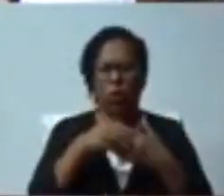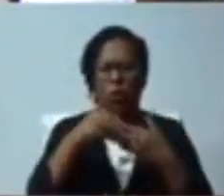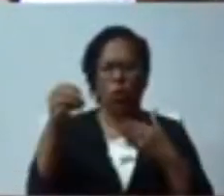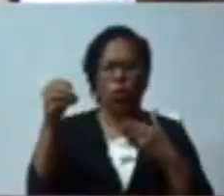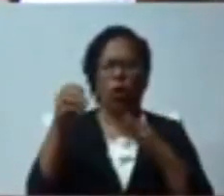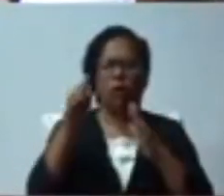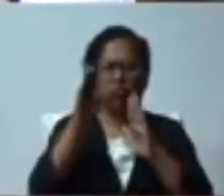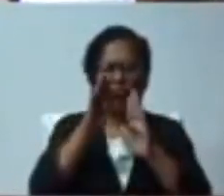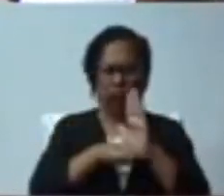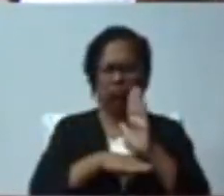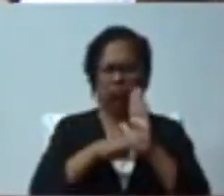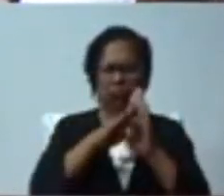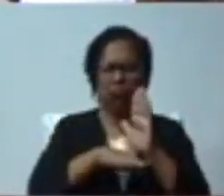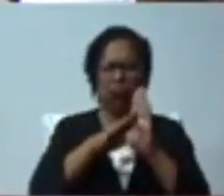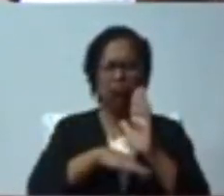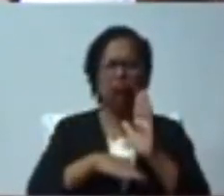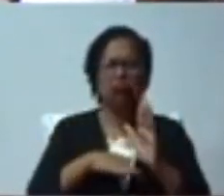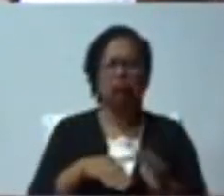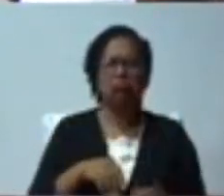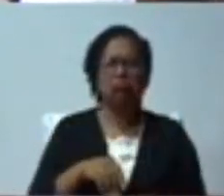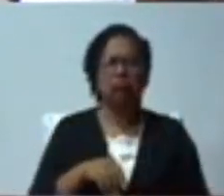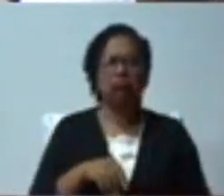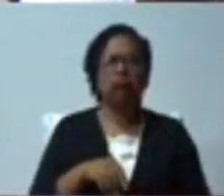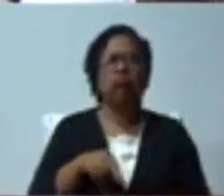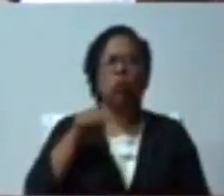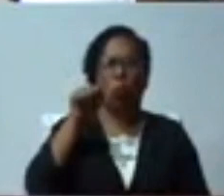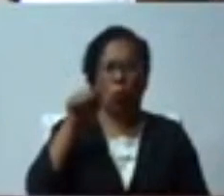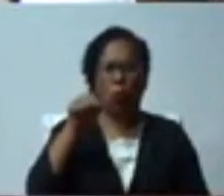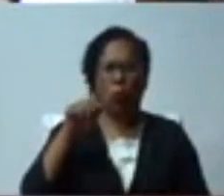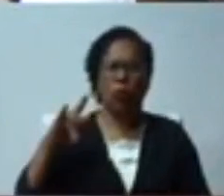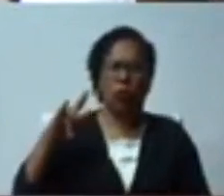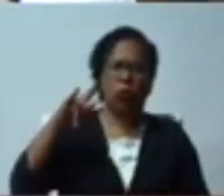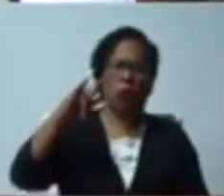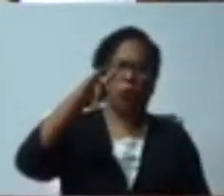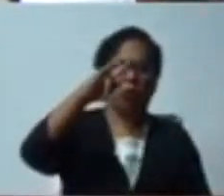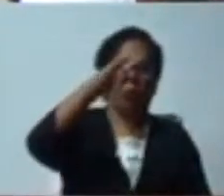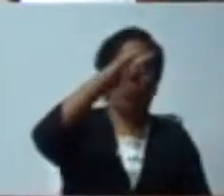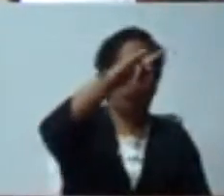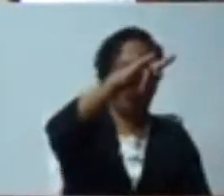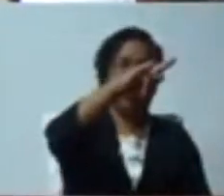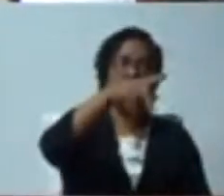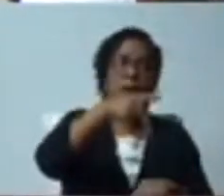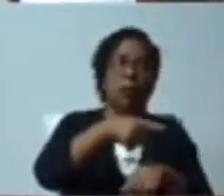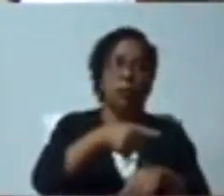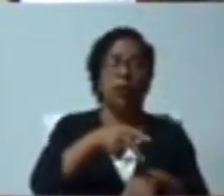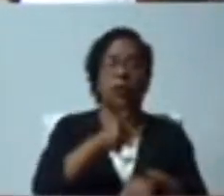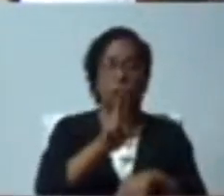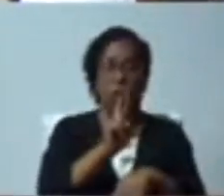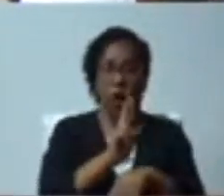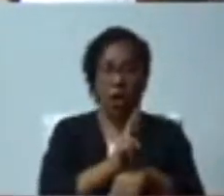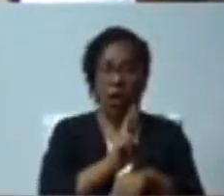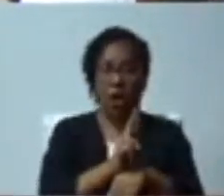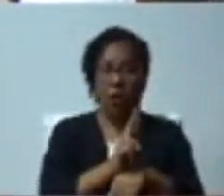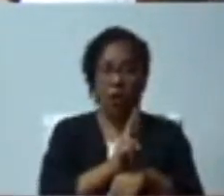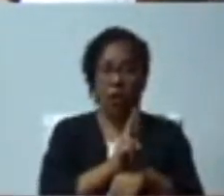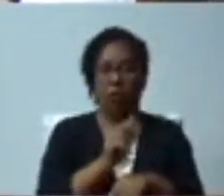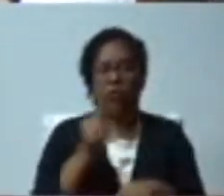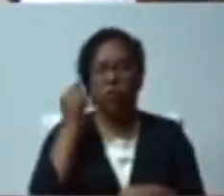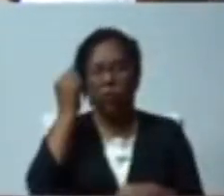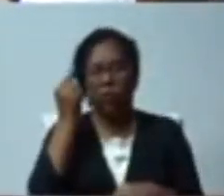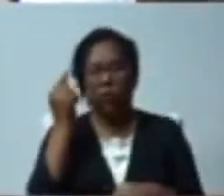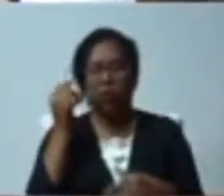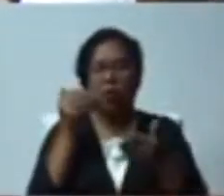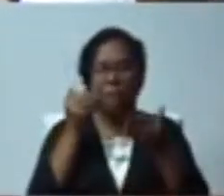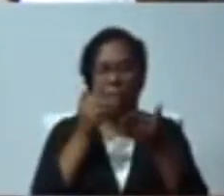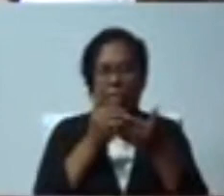Un vuelo de Puerto Rico, que me parece que es el lugar más cerca de